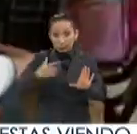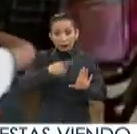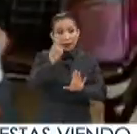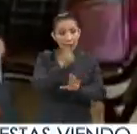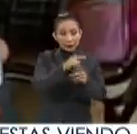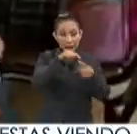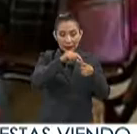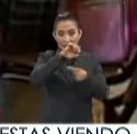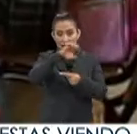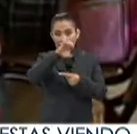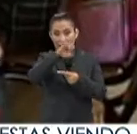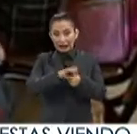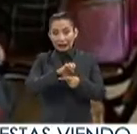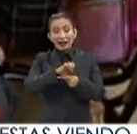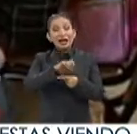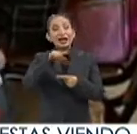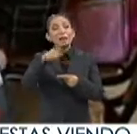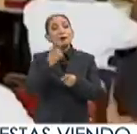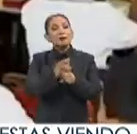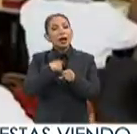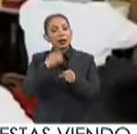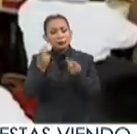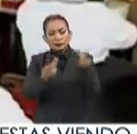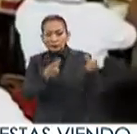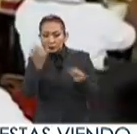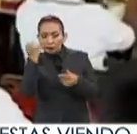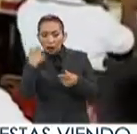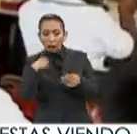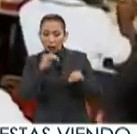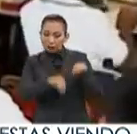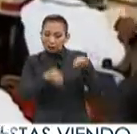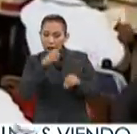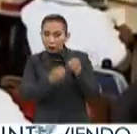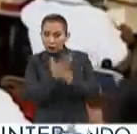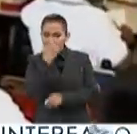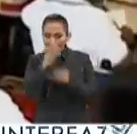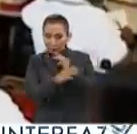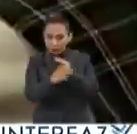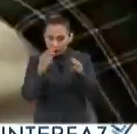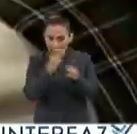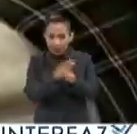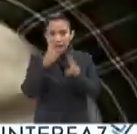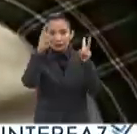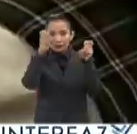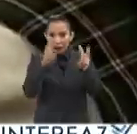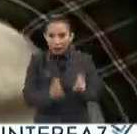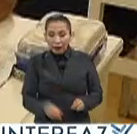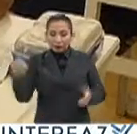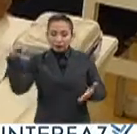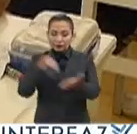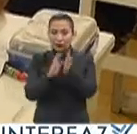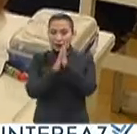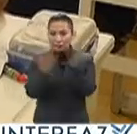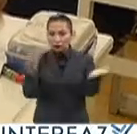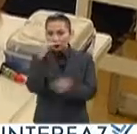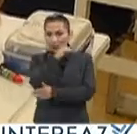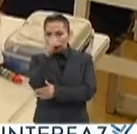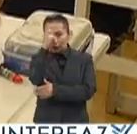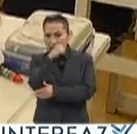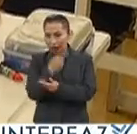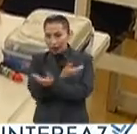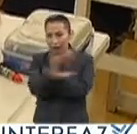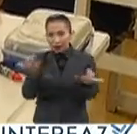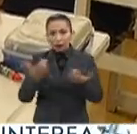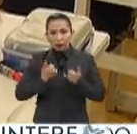primer eje, el modelo educativo incluye un planteamiento curricular con nuevos contenidos integrados a los libros de texto gratuitos para